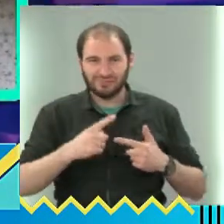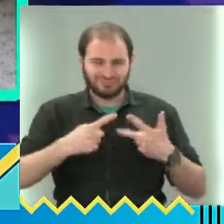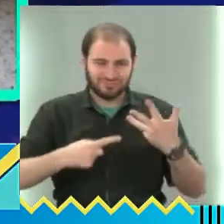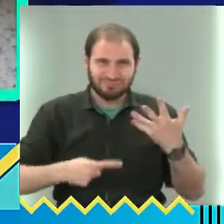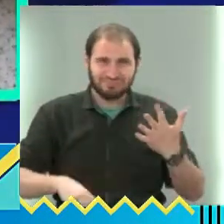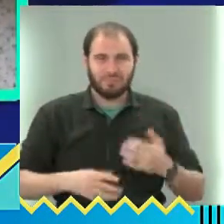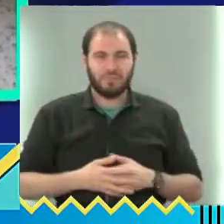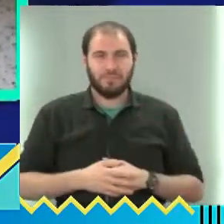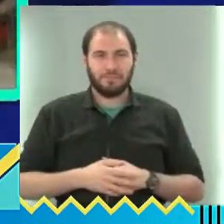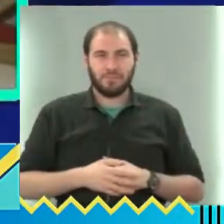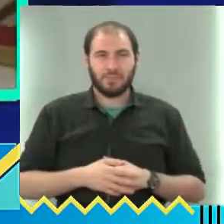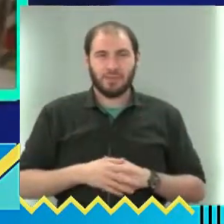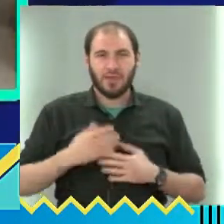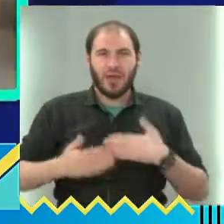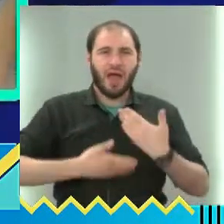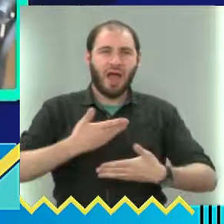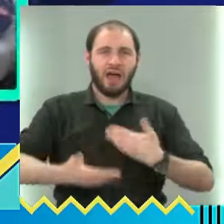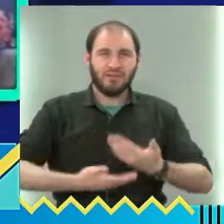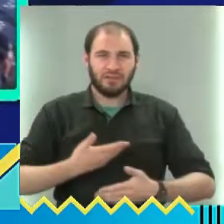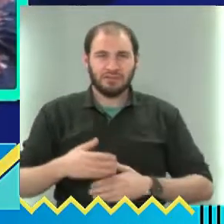que, los avances que